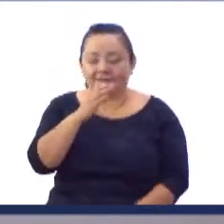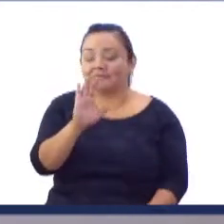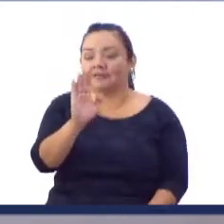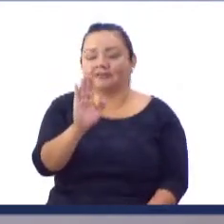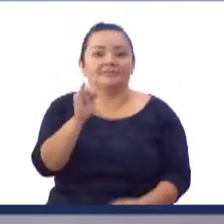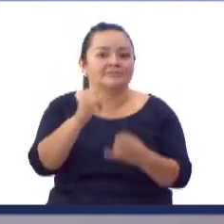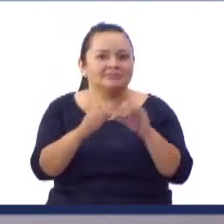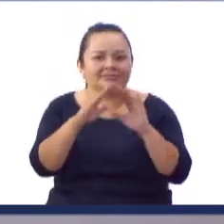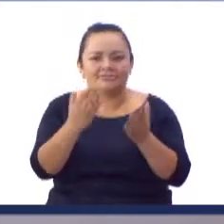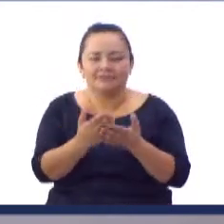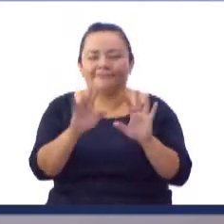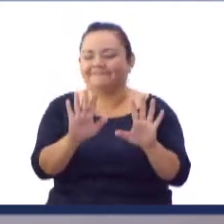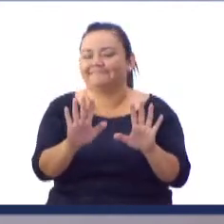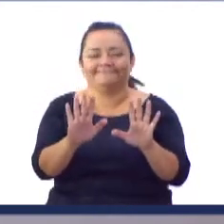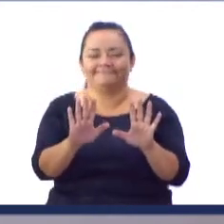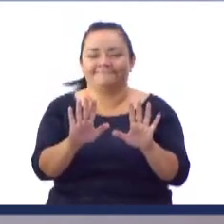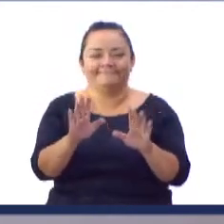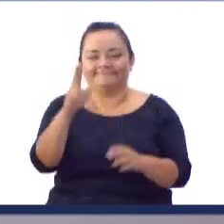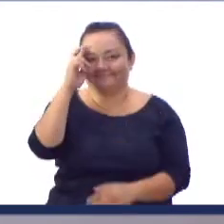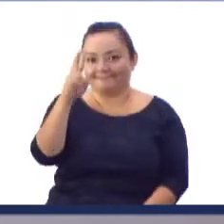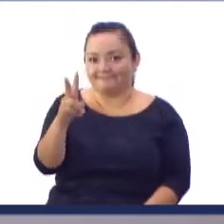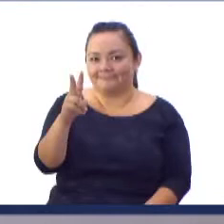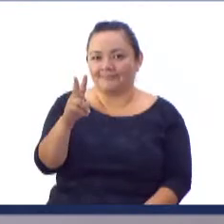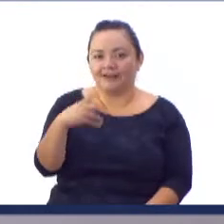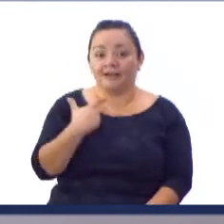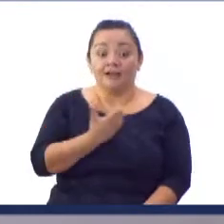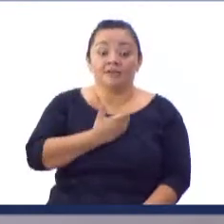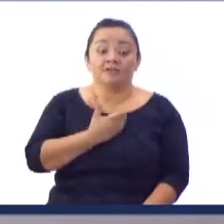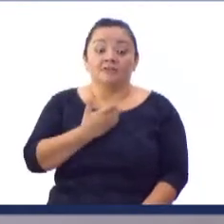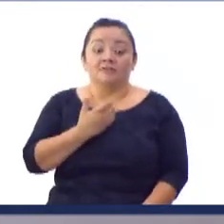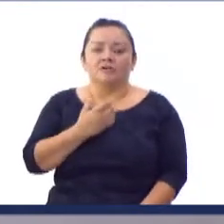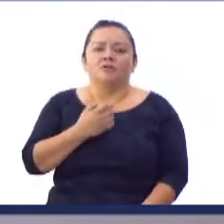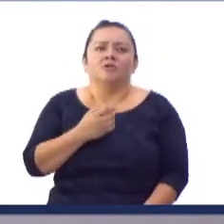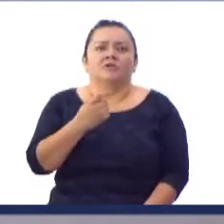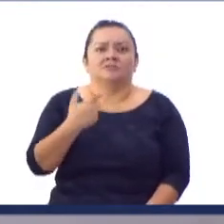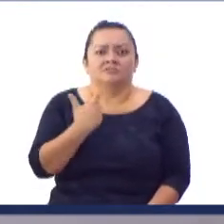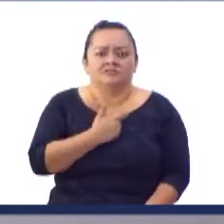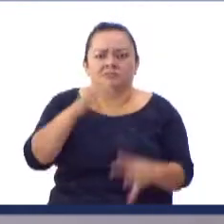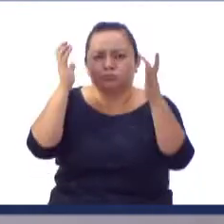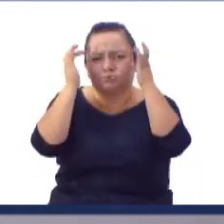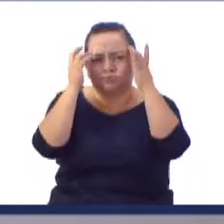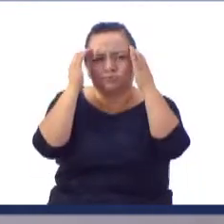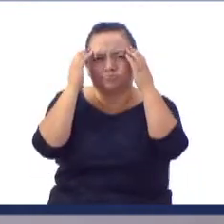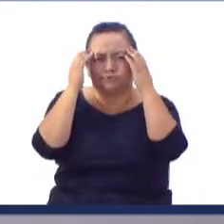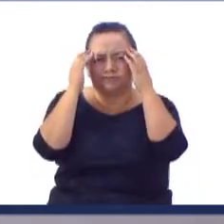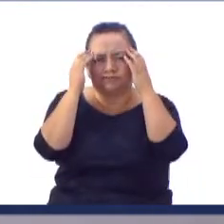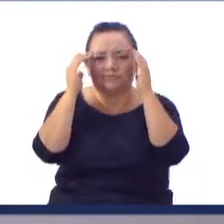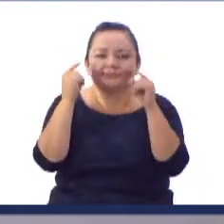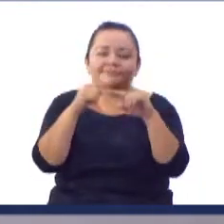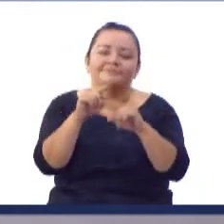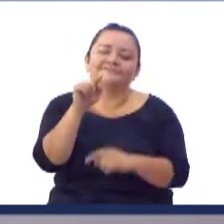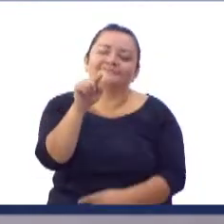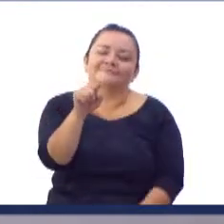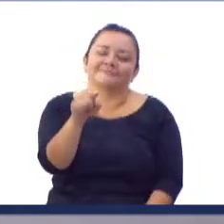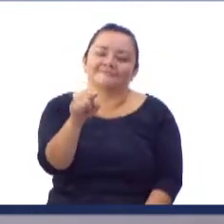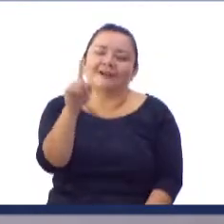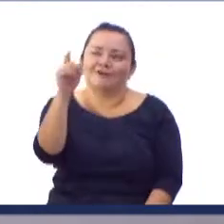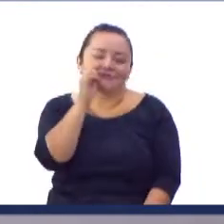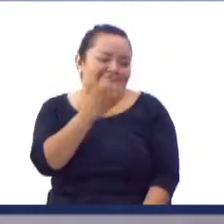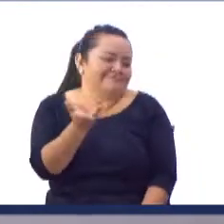entonces cuántas veces nosotros no vamos a abrir ese señor pero si ustedes son